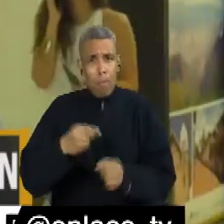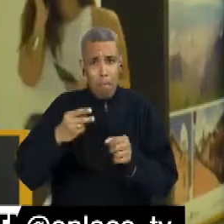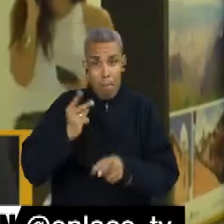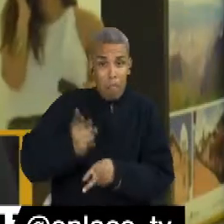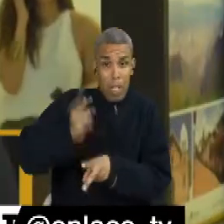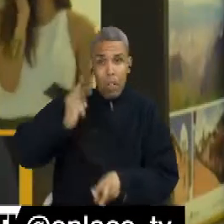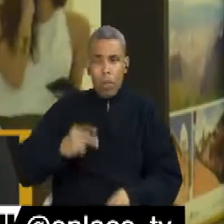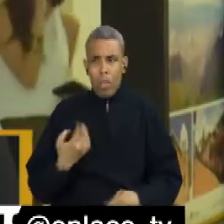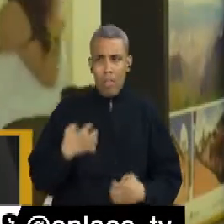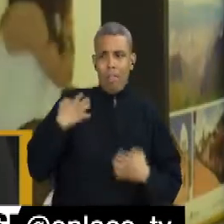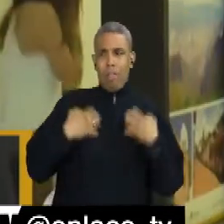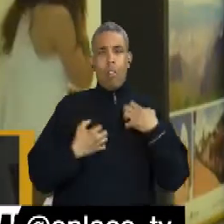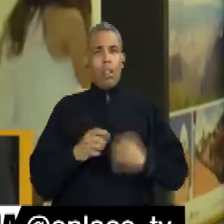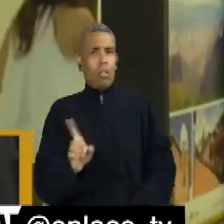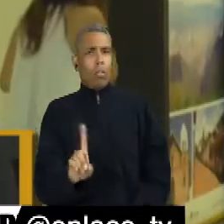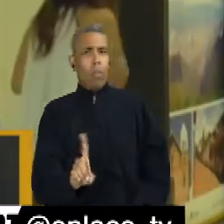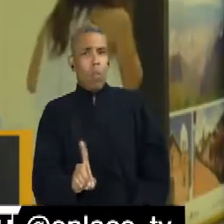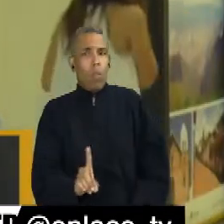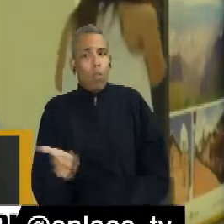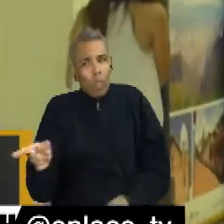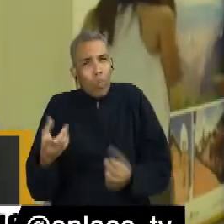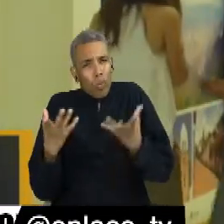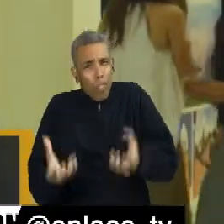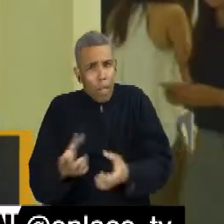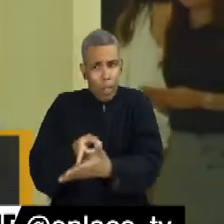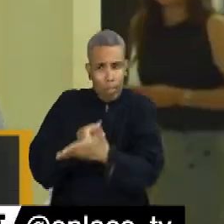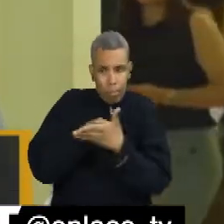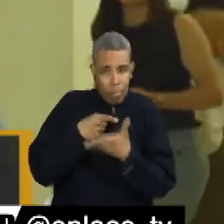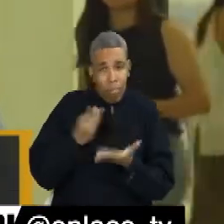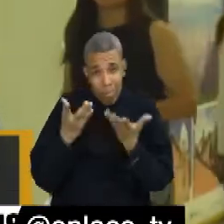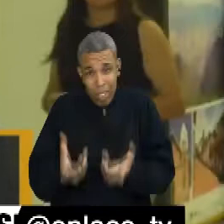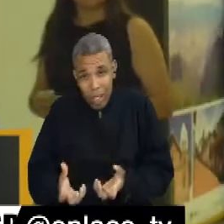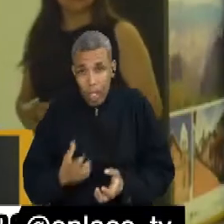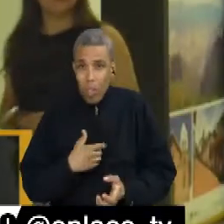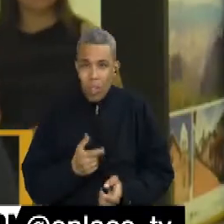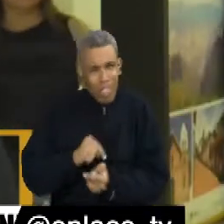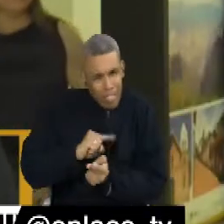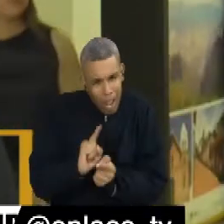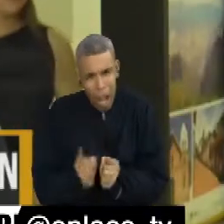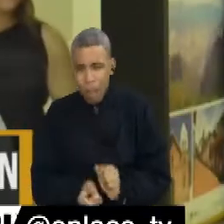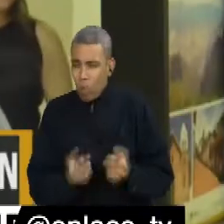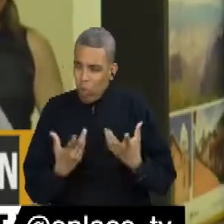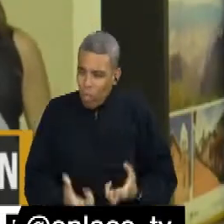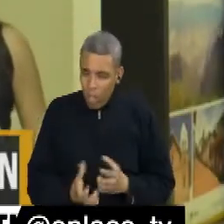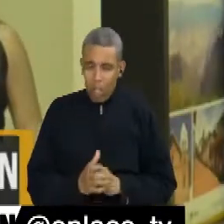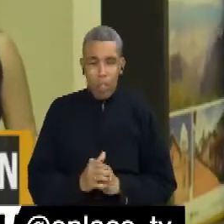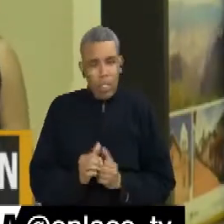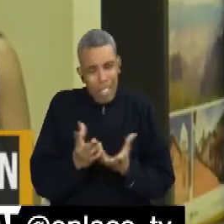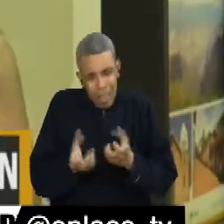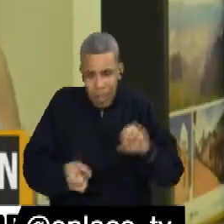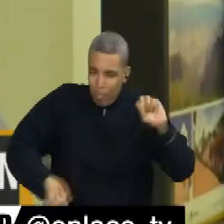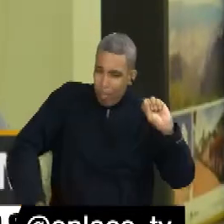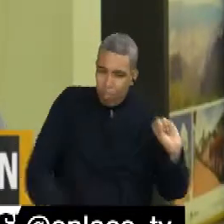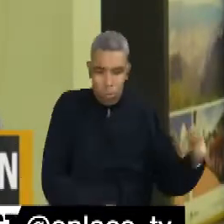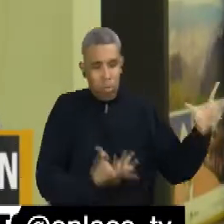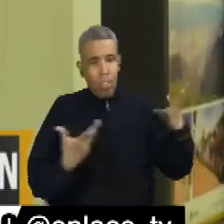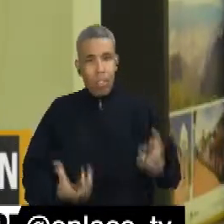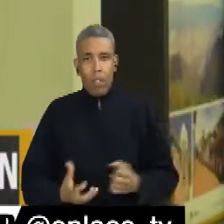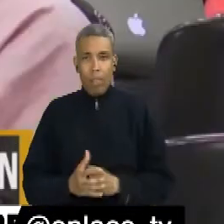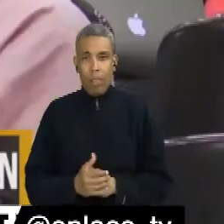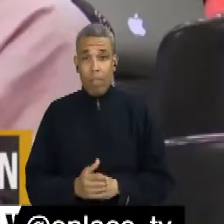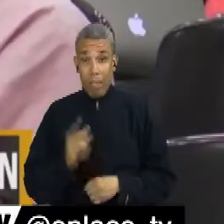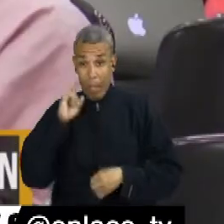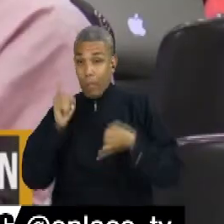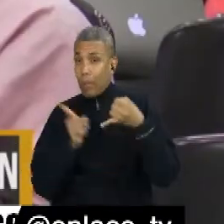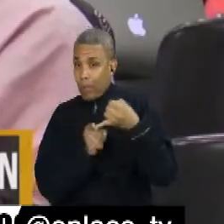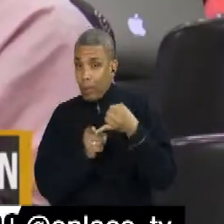abren espacios. El 76% de la gente que recibimos llegó como analfabeta. Hoy el 82% no son